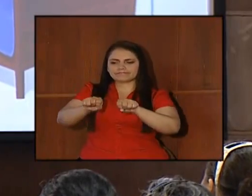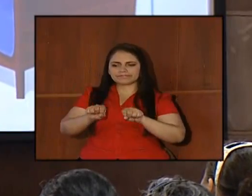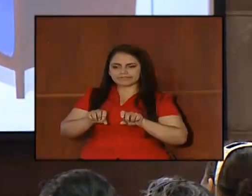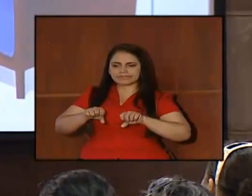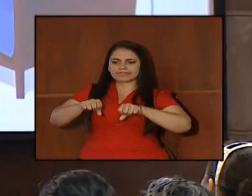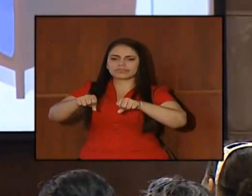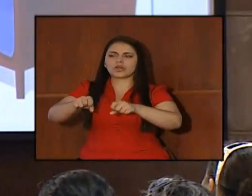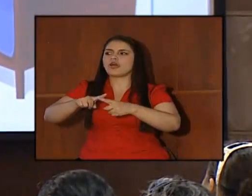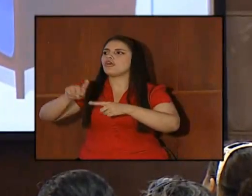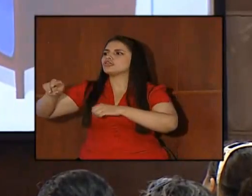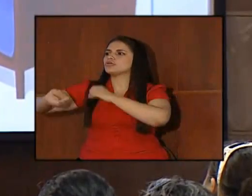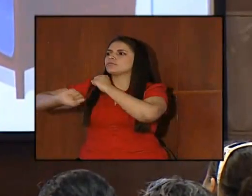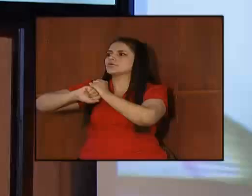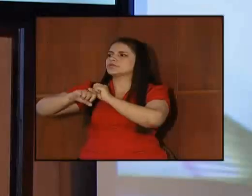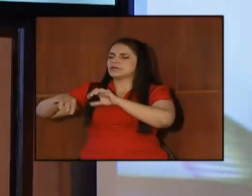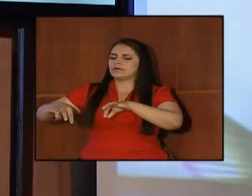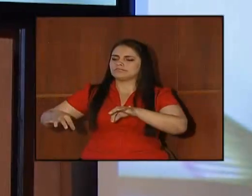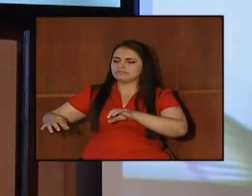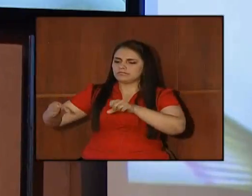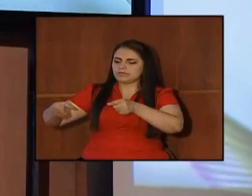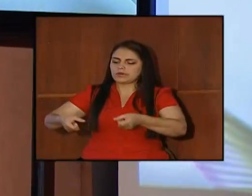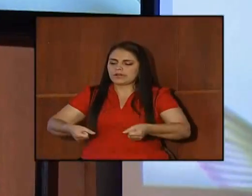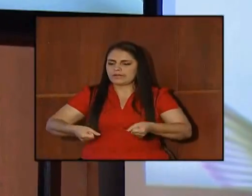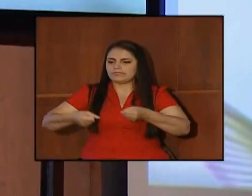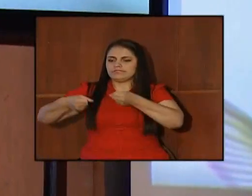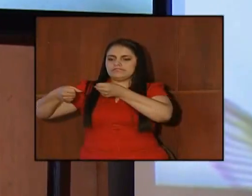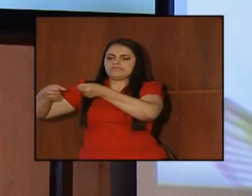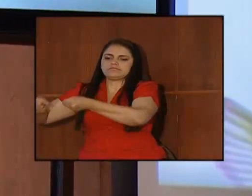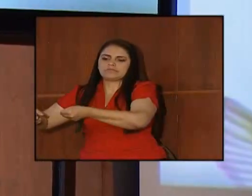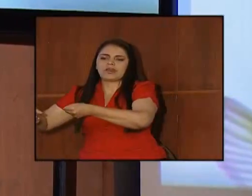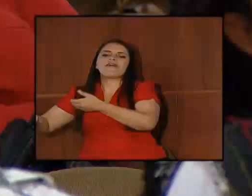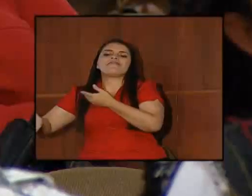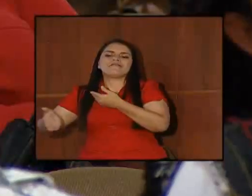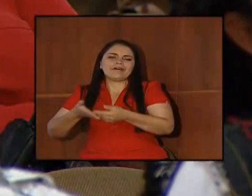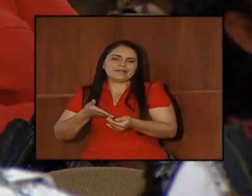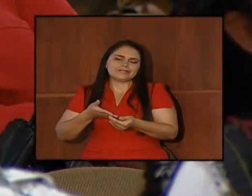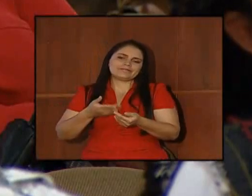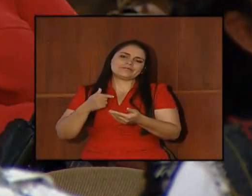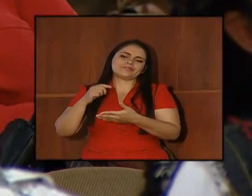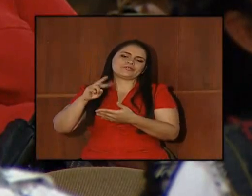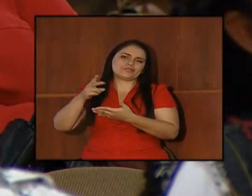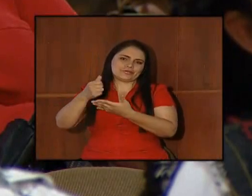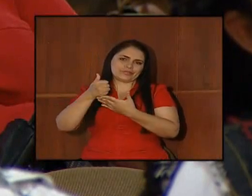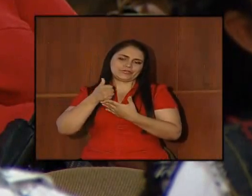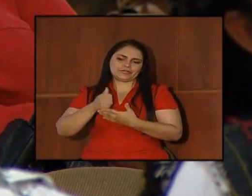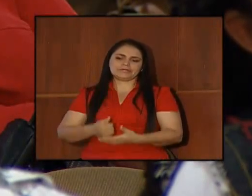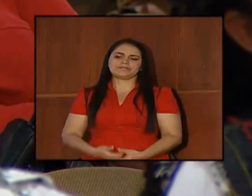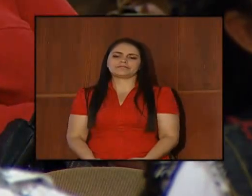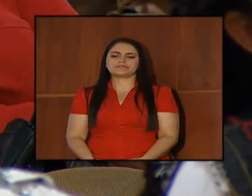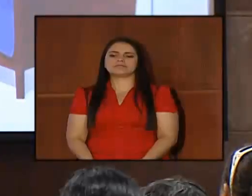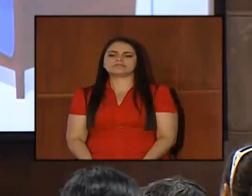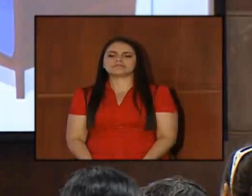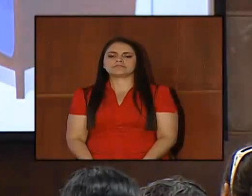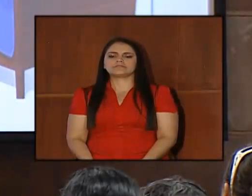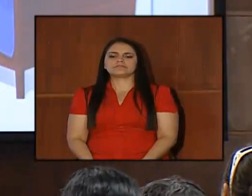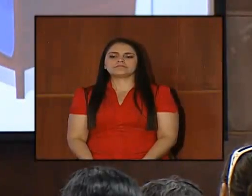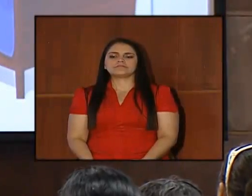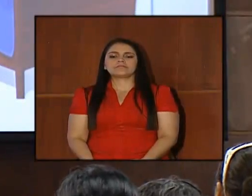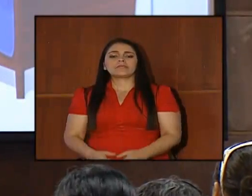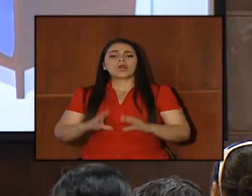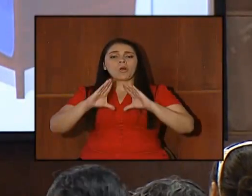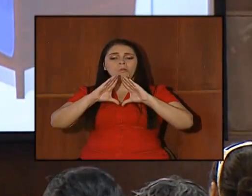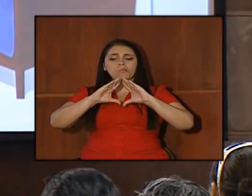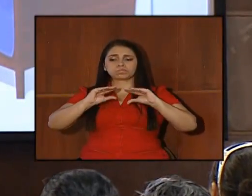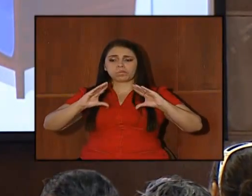con ayuda de otra persona poderlo pasar a una silla, por ejemplo. Se deben evitar colchones